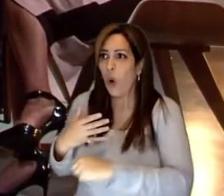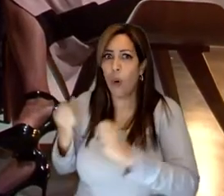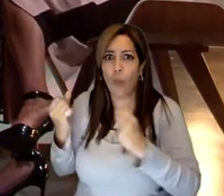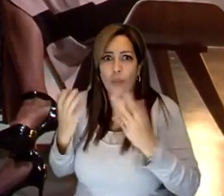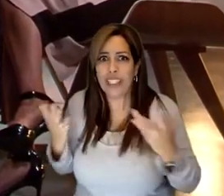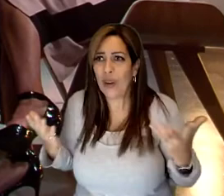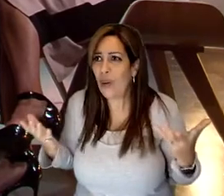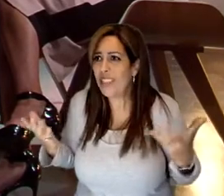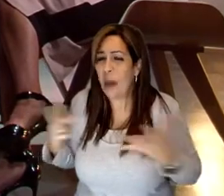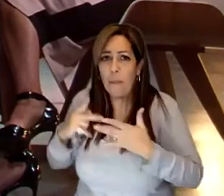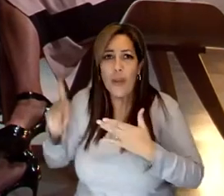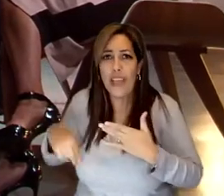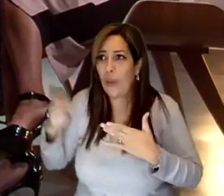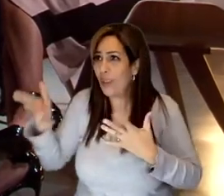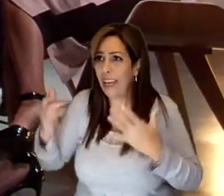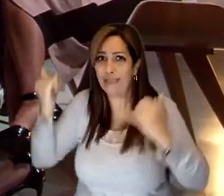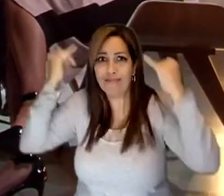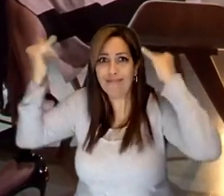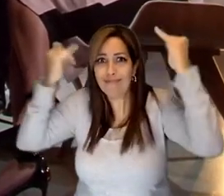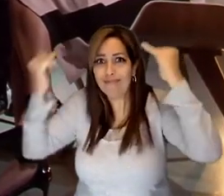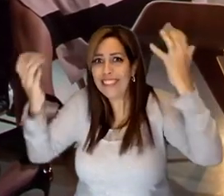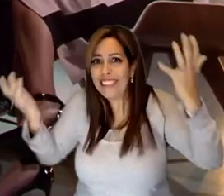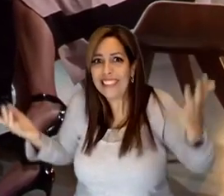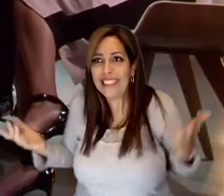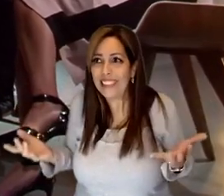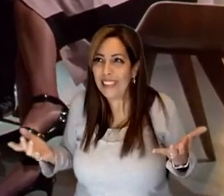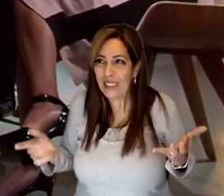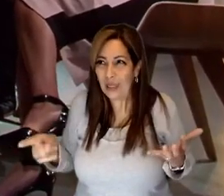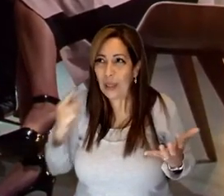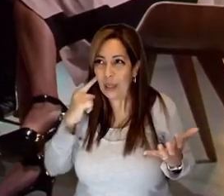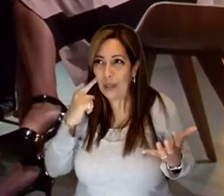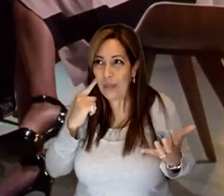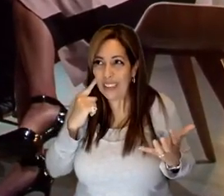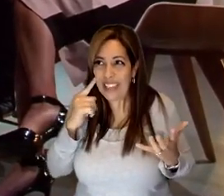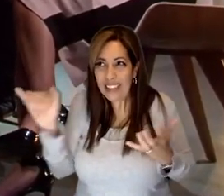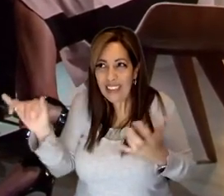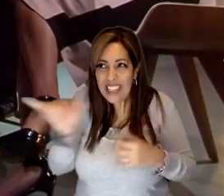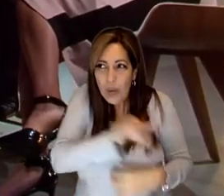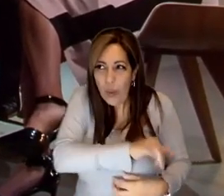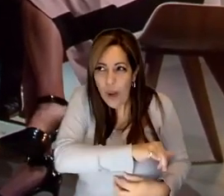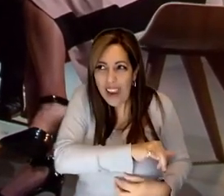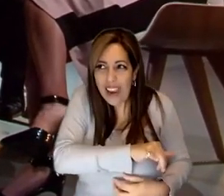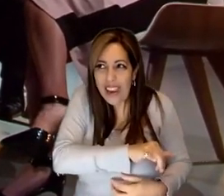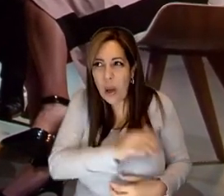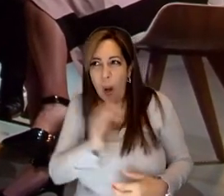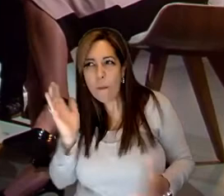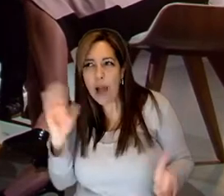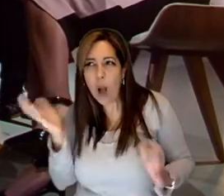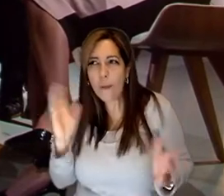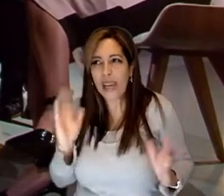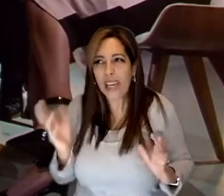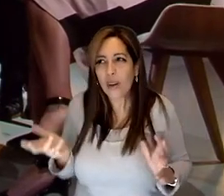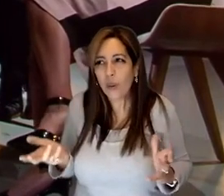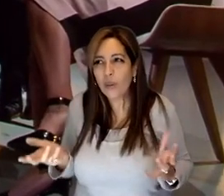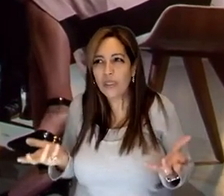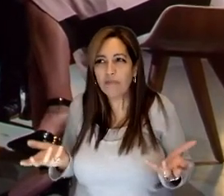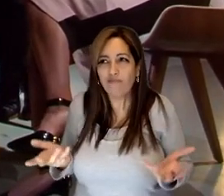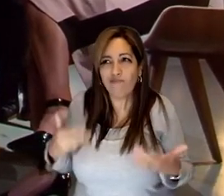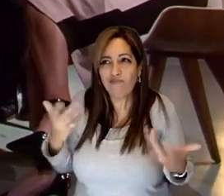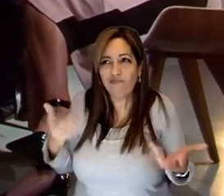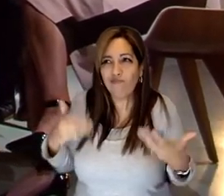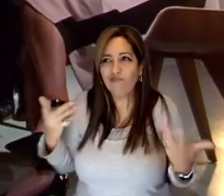otros tantos proyectos que están desarrollando. ¿Lo ves muy similar en Bahía Urbana? ¿Es algo que quieren